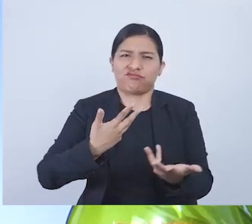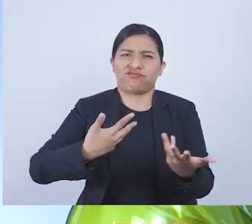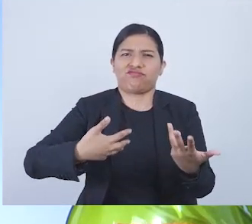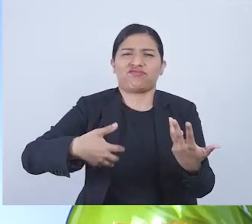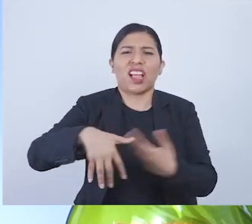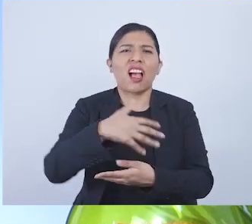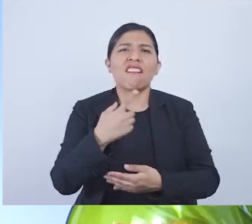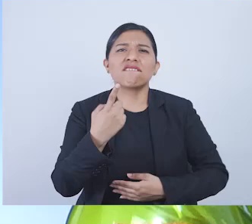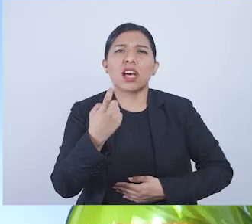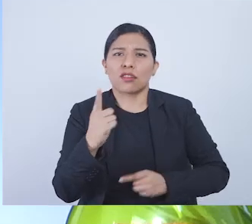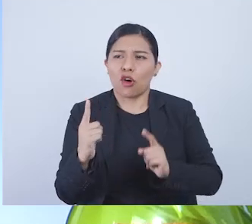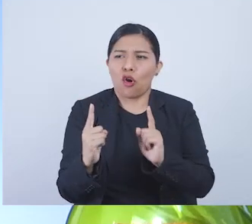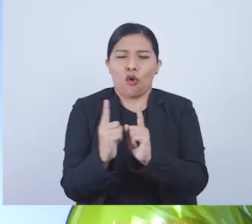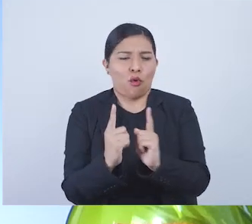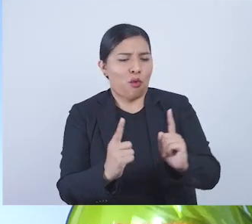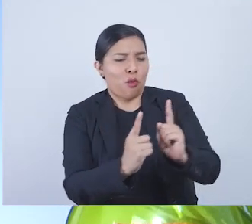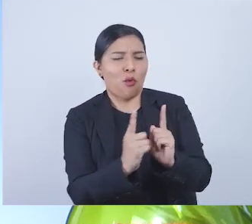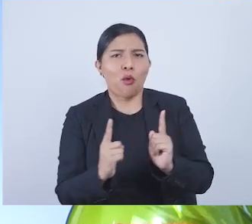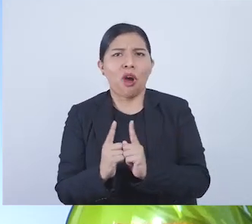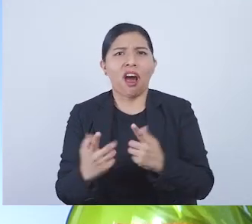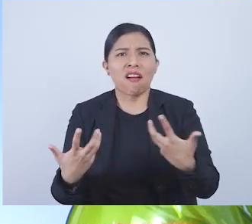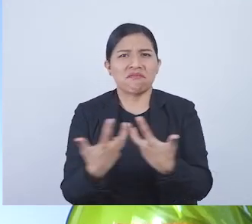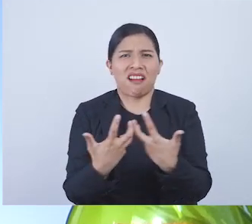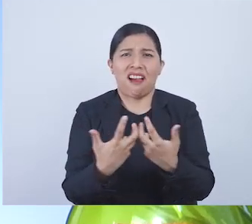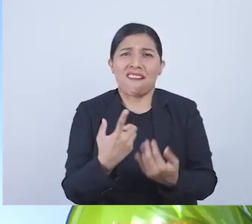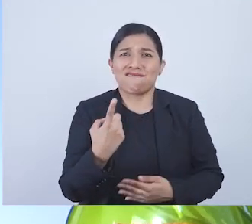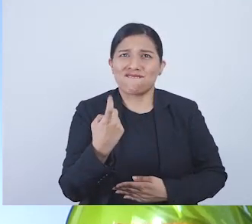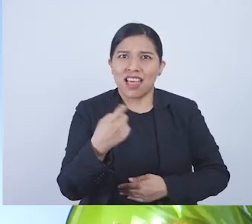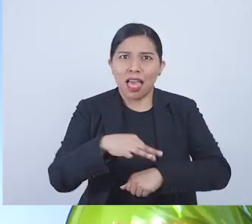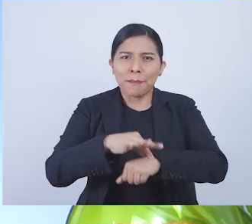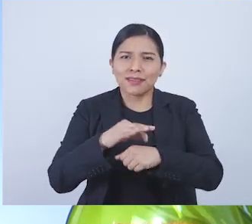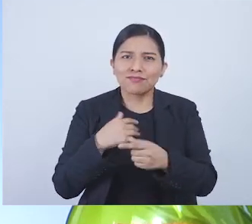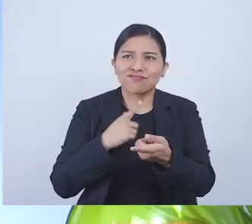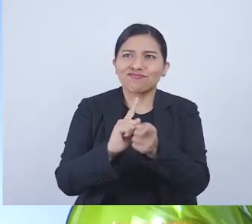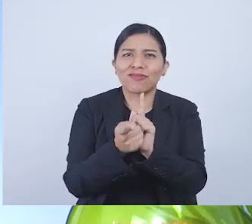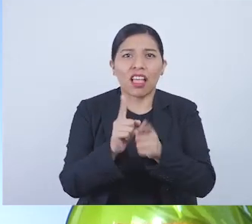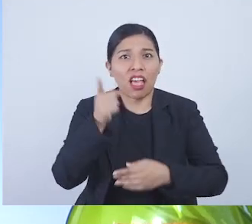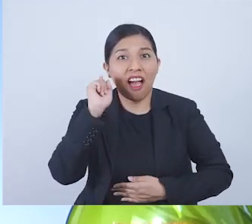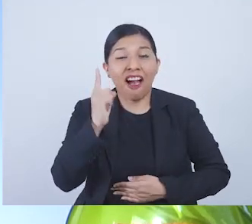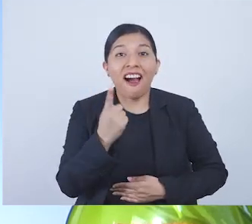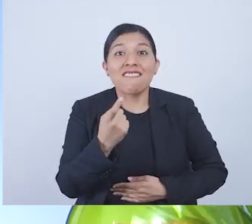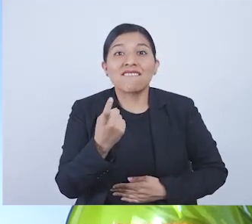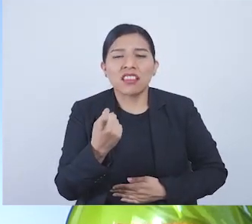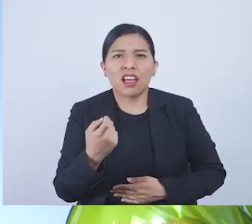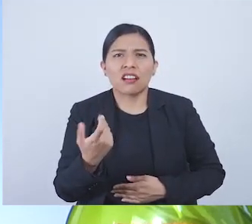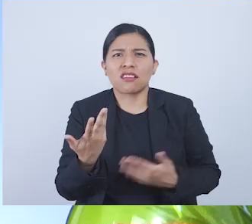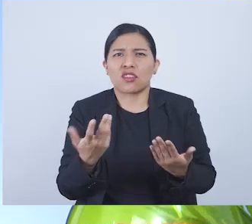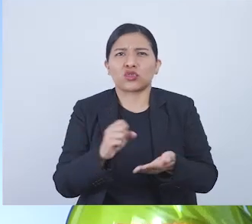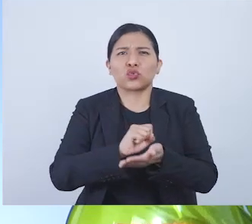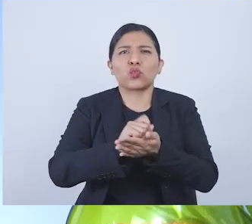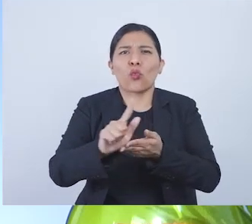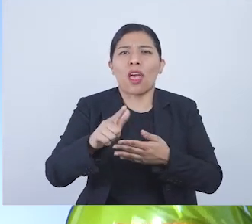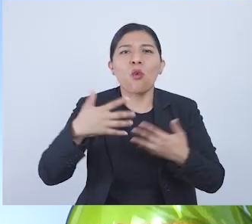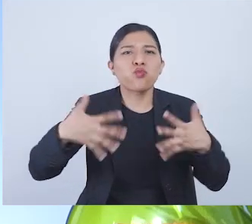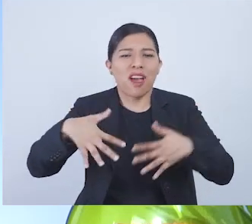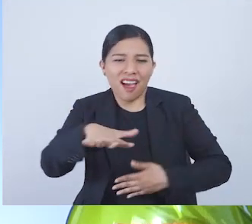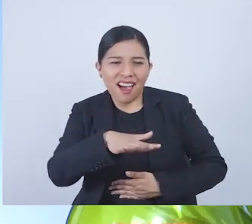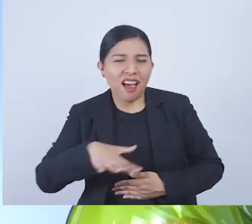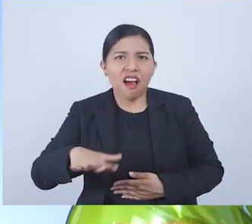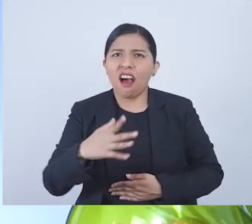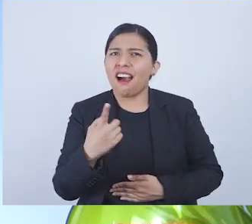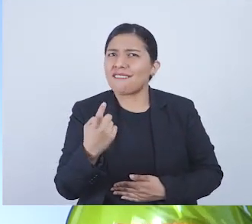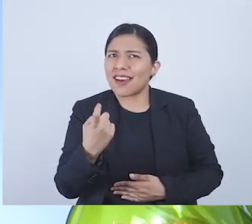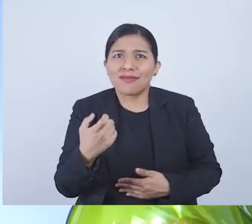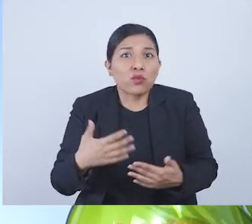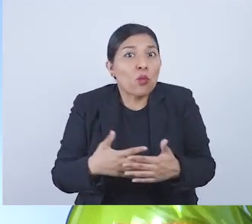el encuentro con sus compañeros, el de partir con sus docentes y los juegos en el patio han estado ausentes. La